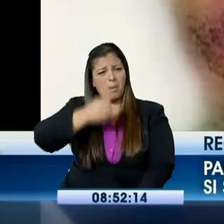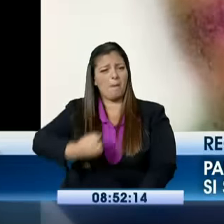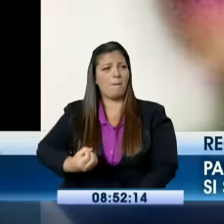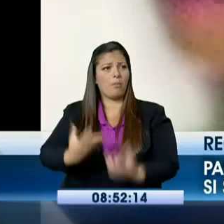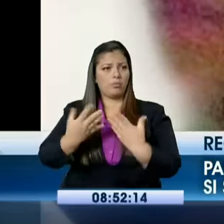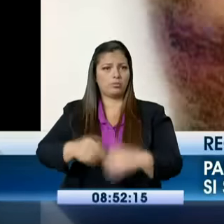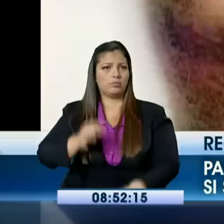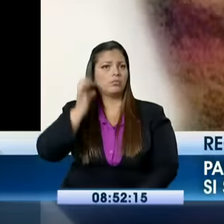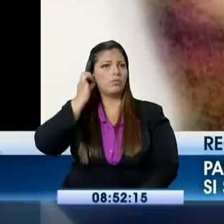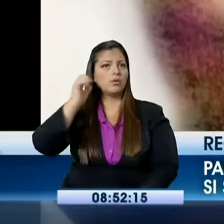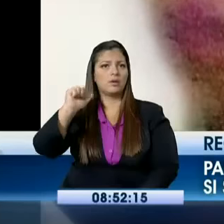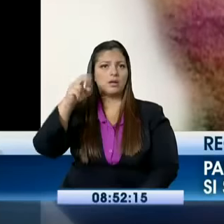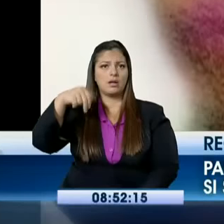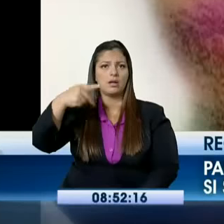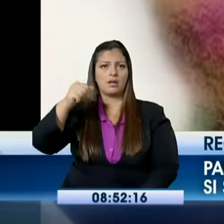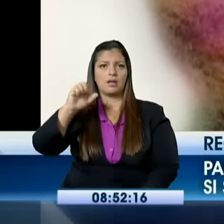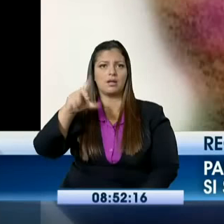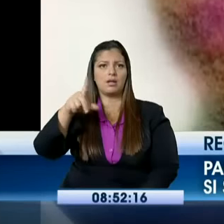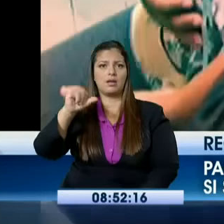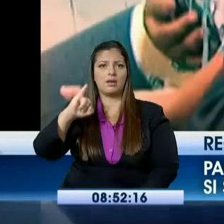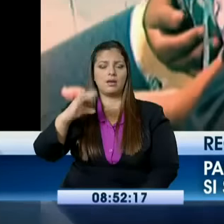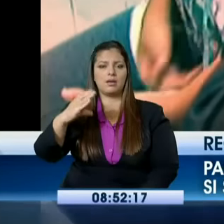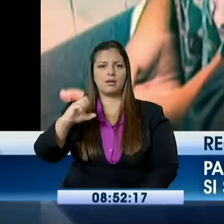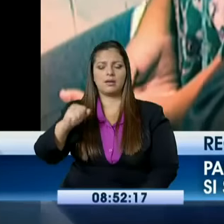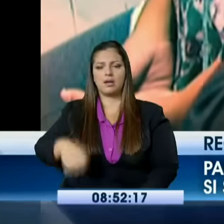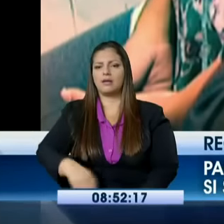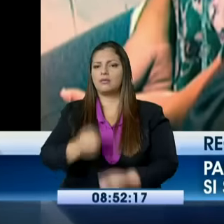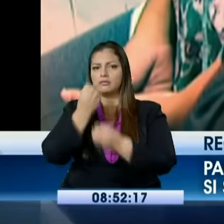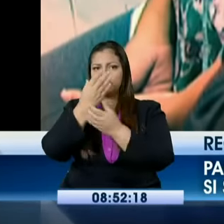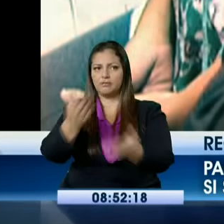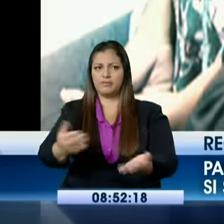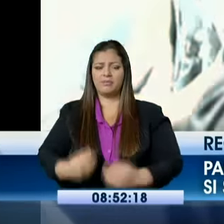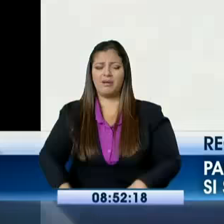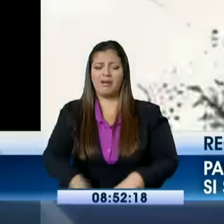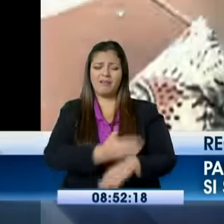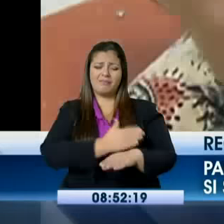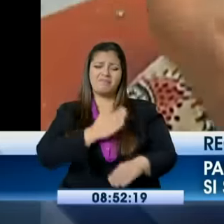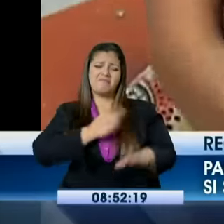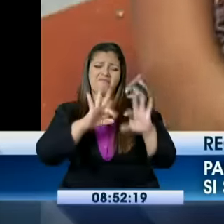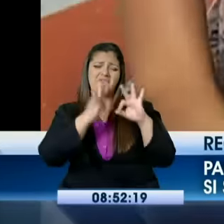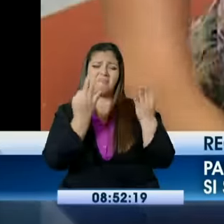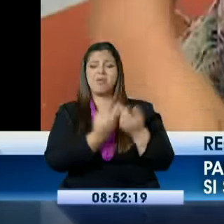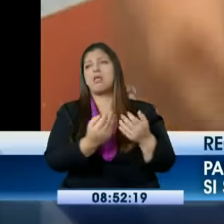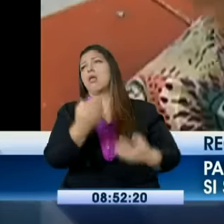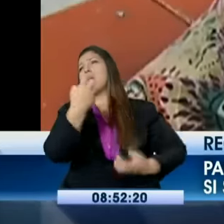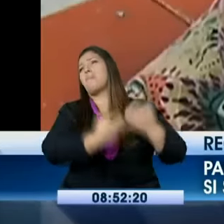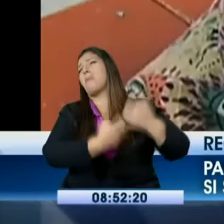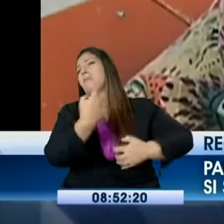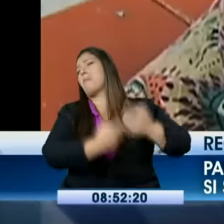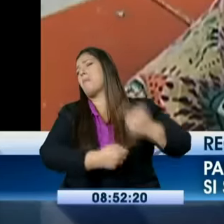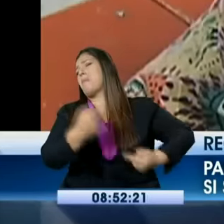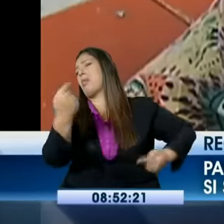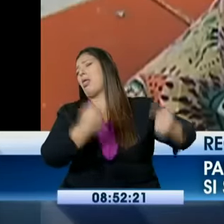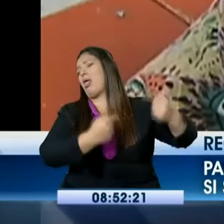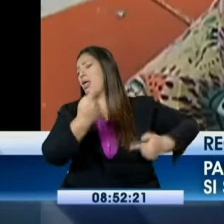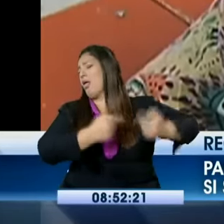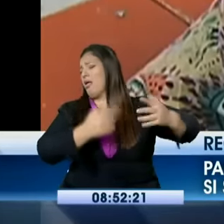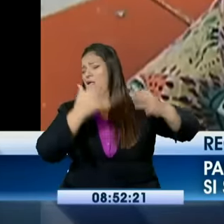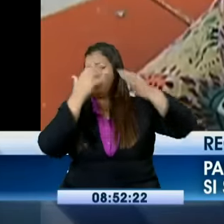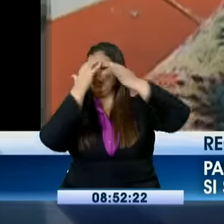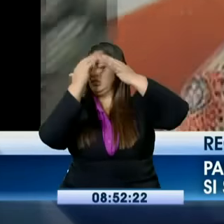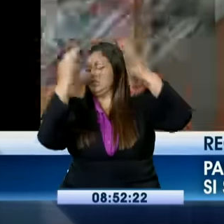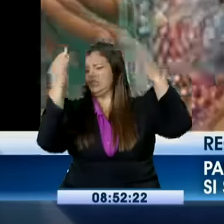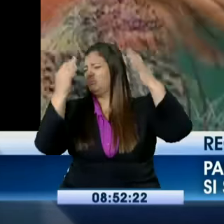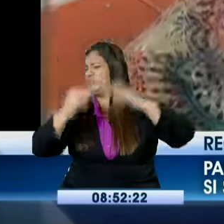Angélica cuenta que se atrevió a probar por los constantes líos en casa. Por diversión, luego fue dándose